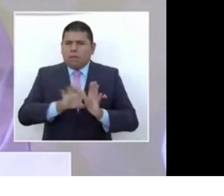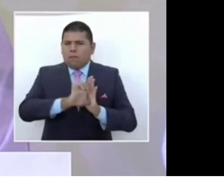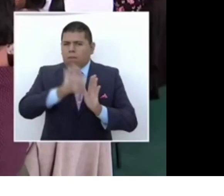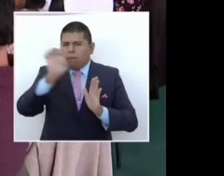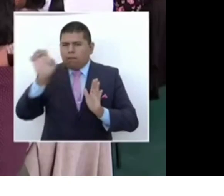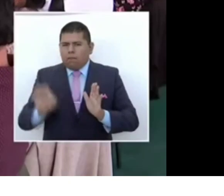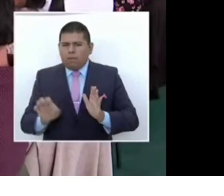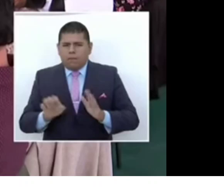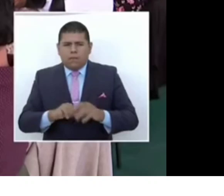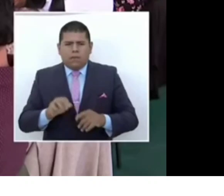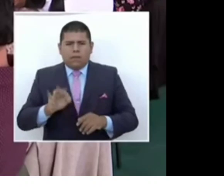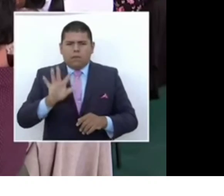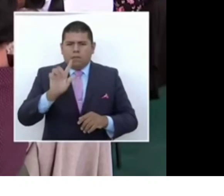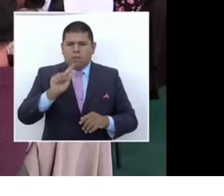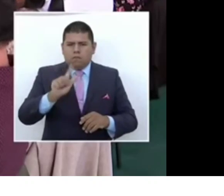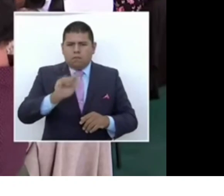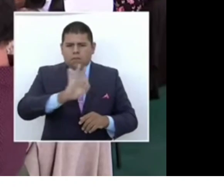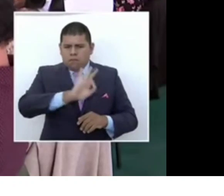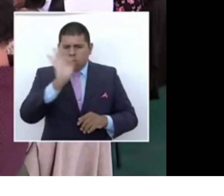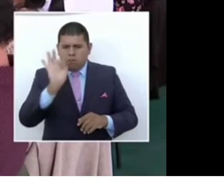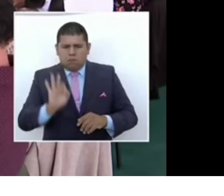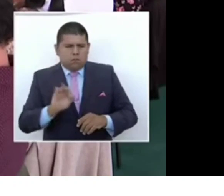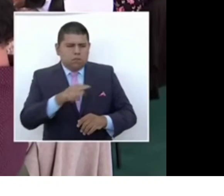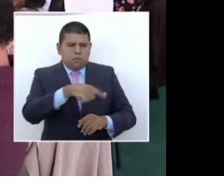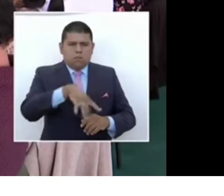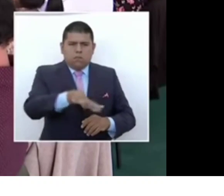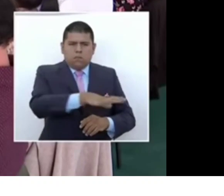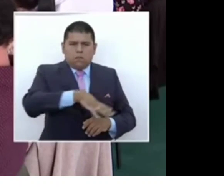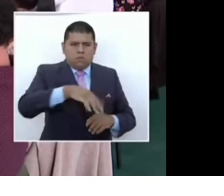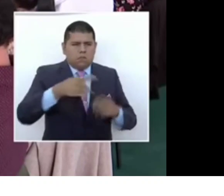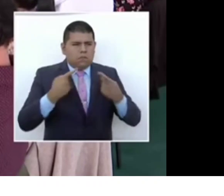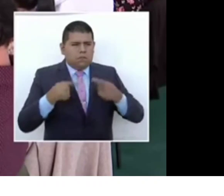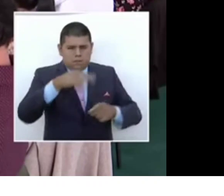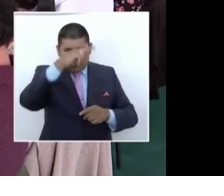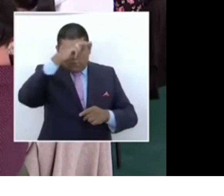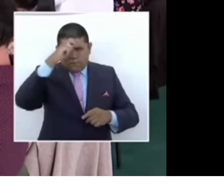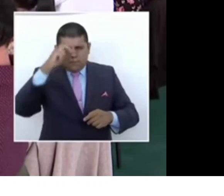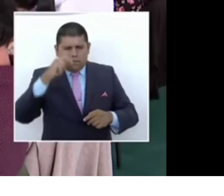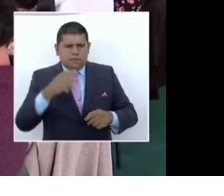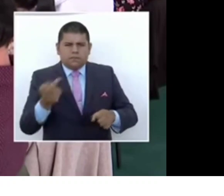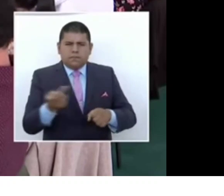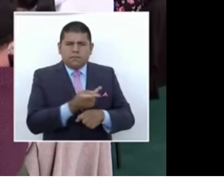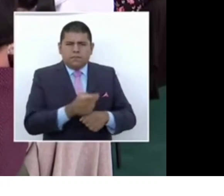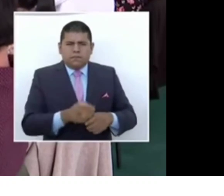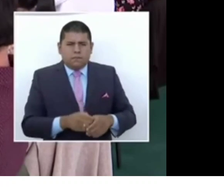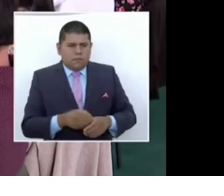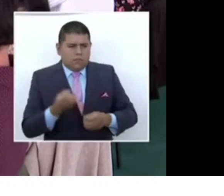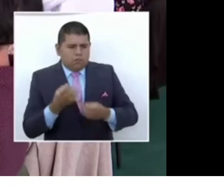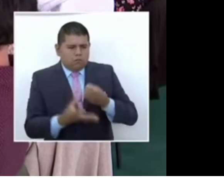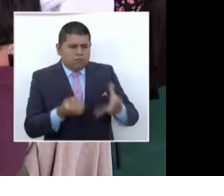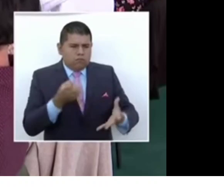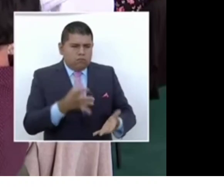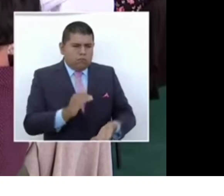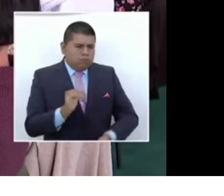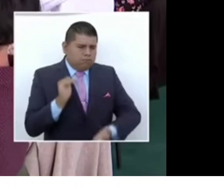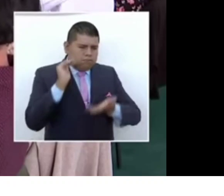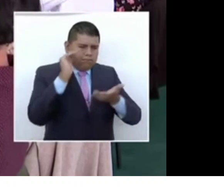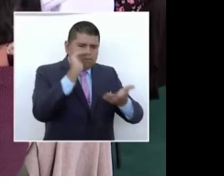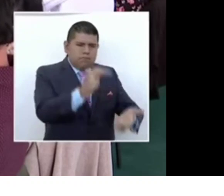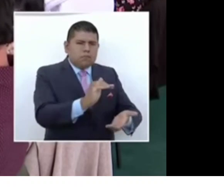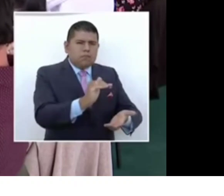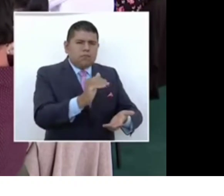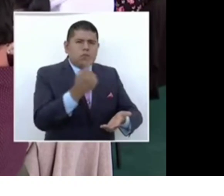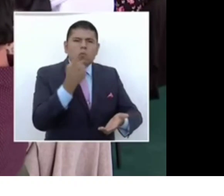70% de los hogares del estado de Nayarit llega, cuando menos,